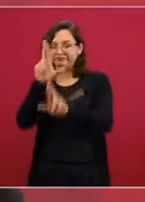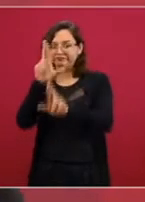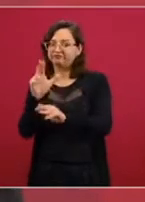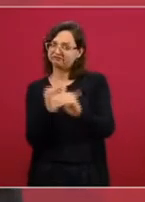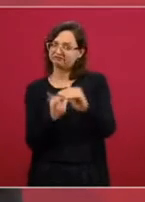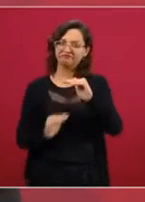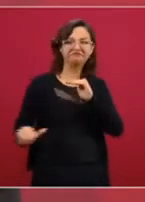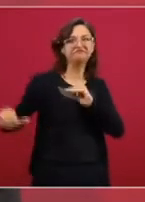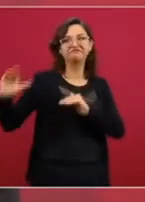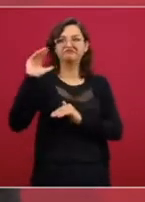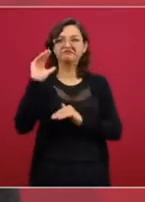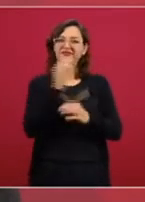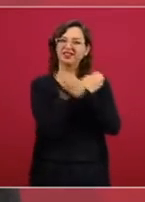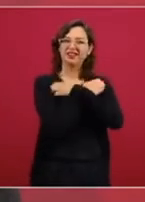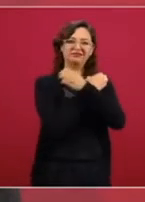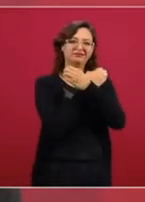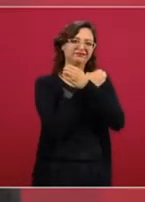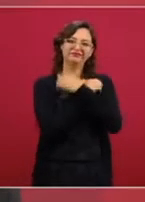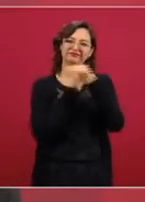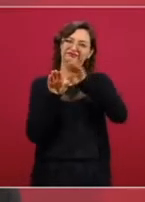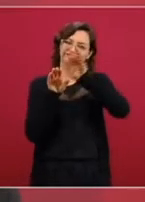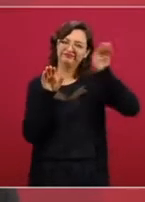educación.